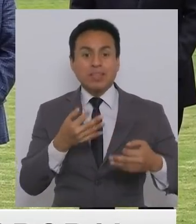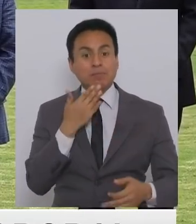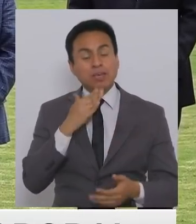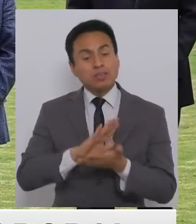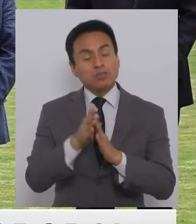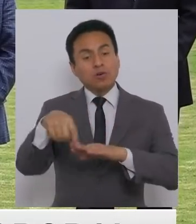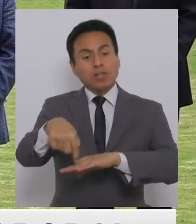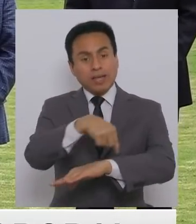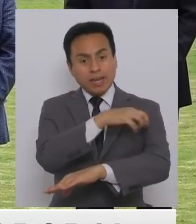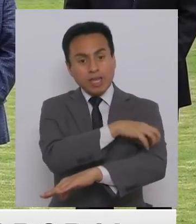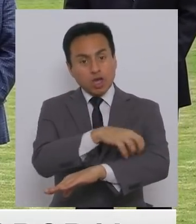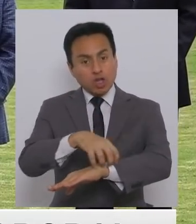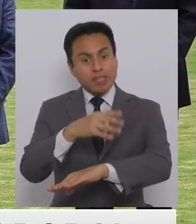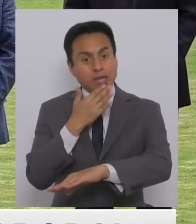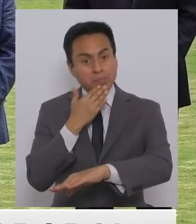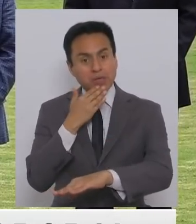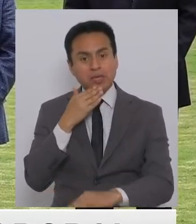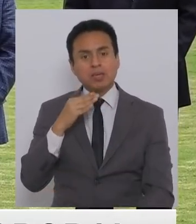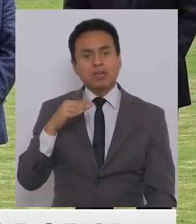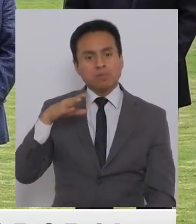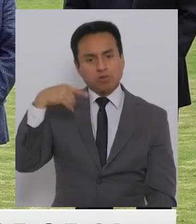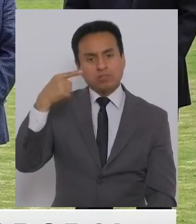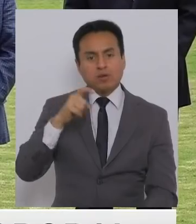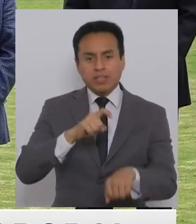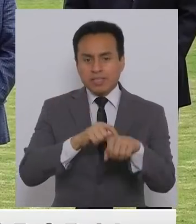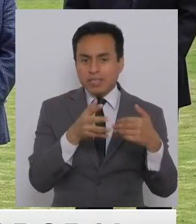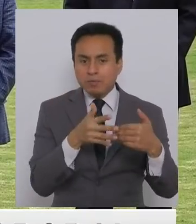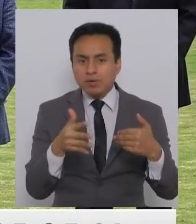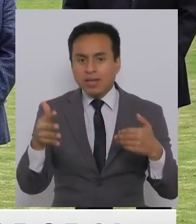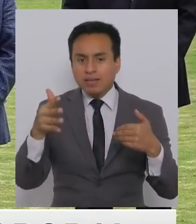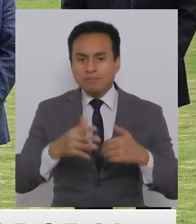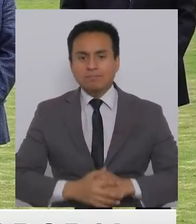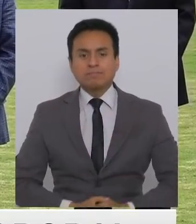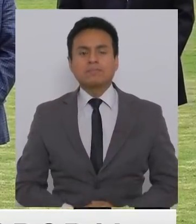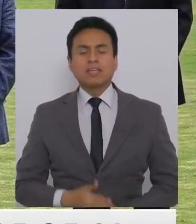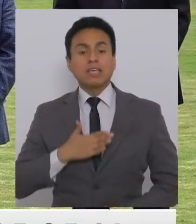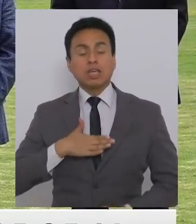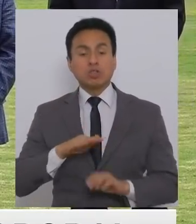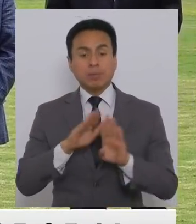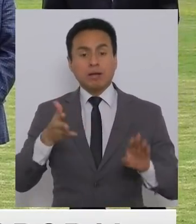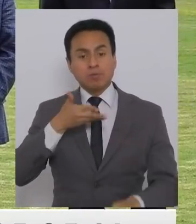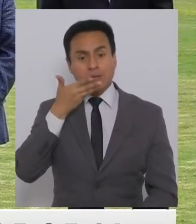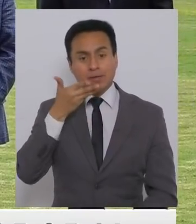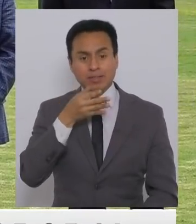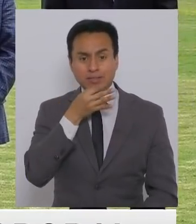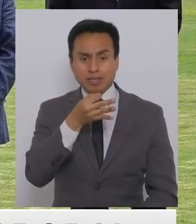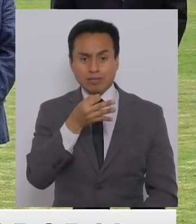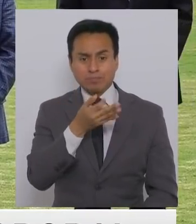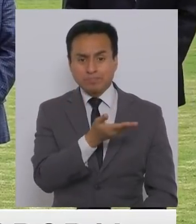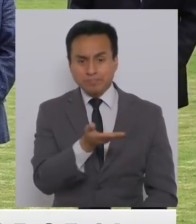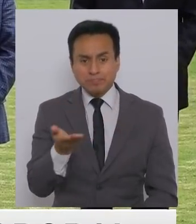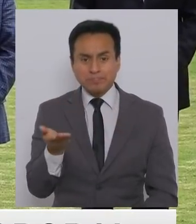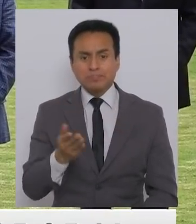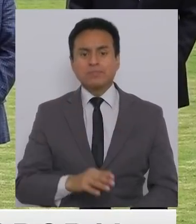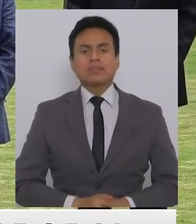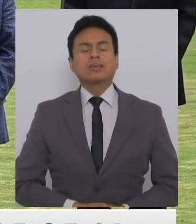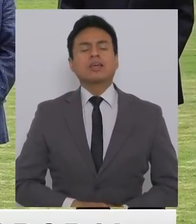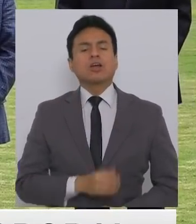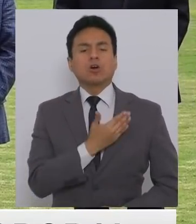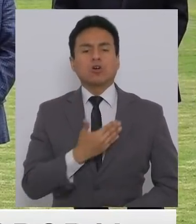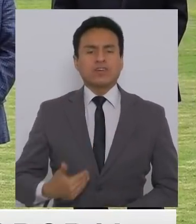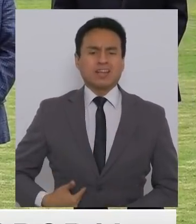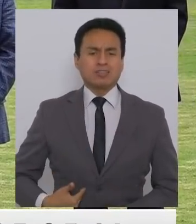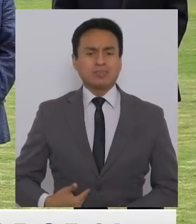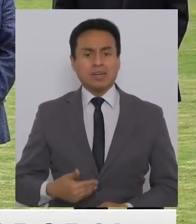las regiones durante la próxima temporada. Quiero terminar estas palabras diciendo que a nuestro gobierno le ha